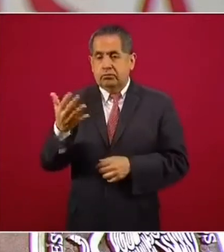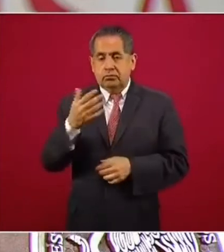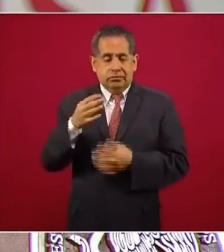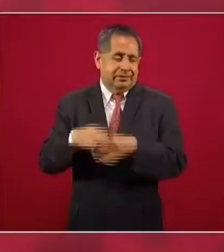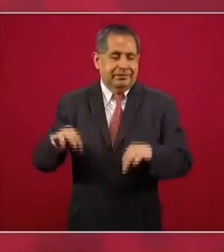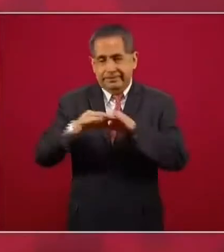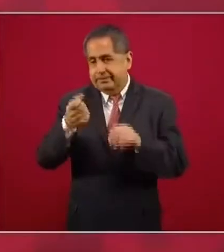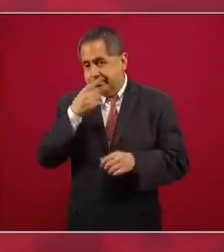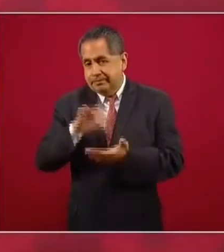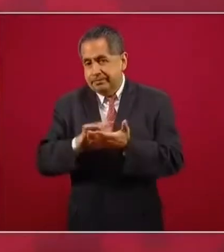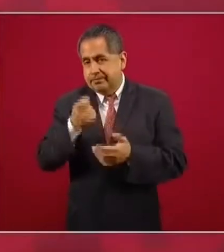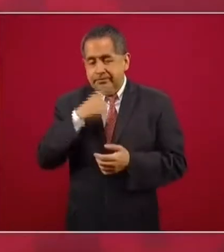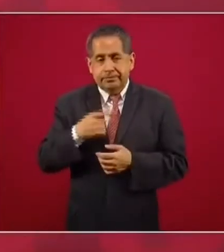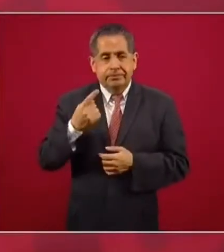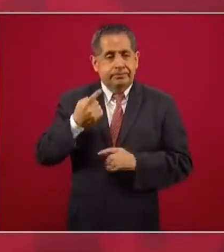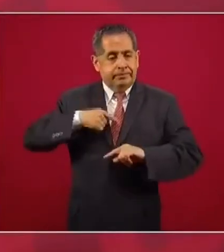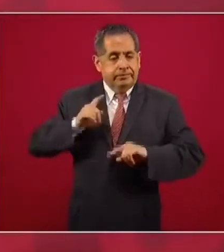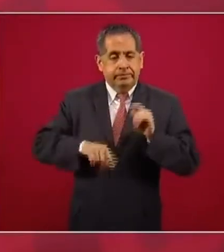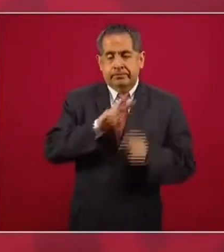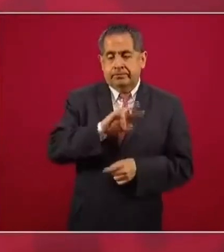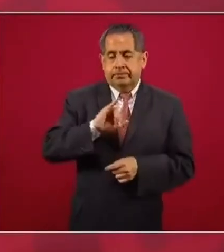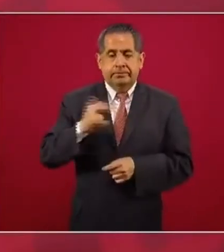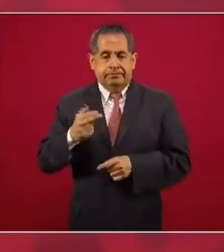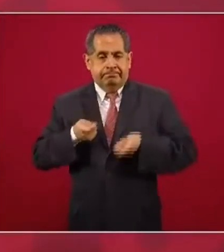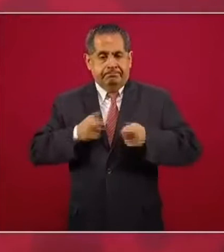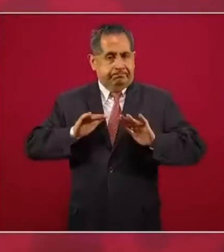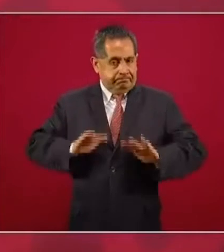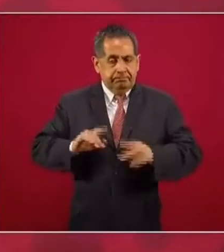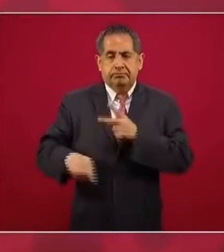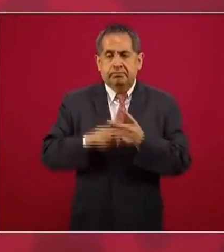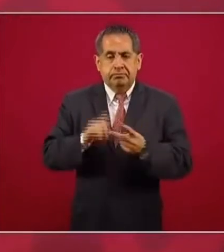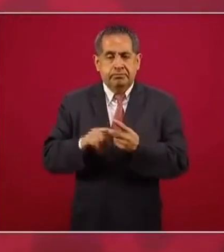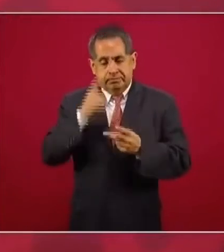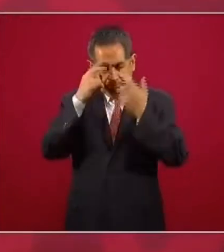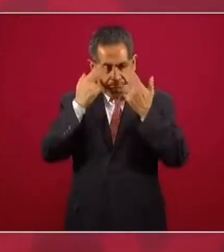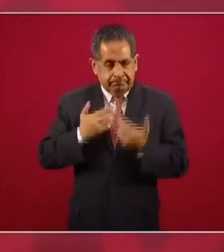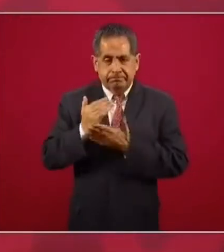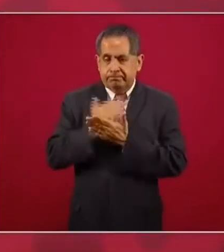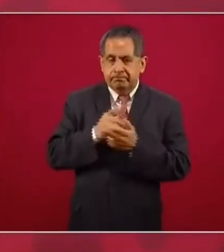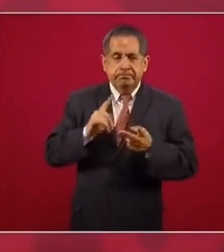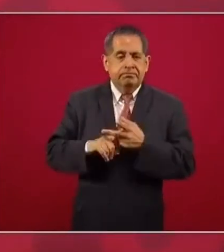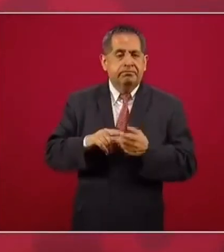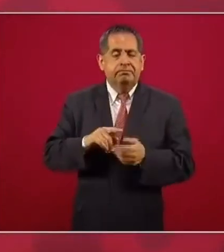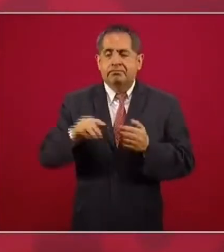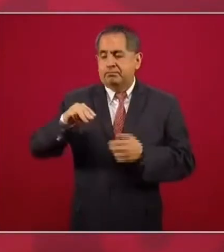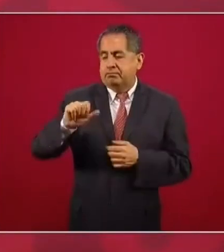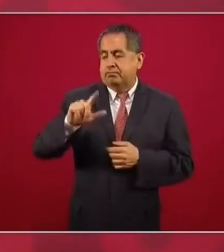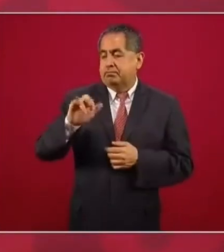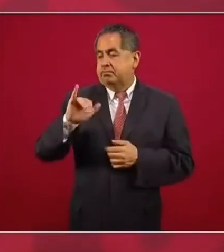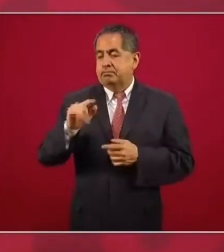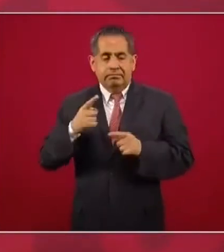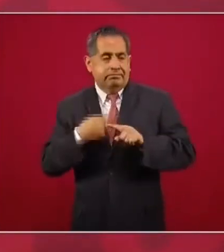medicamentos esenciales como antirretrovirales, oncológicos, antihipertensivos, antimaláricos y otros para